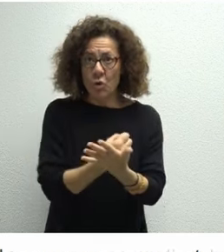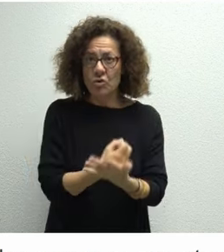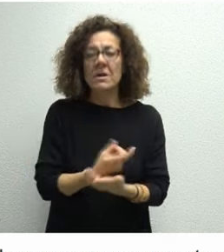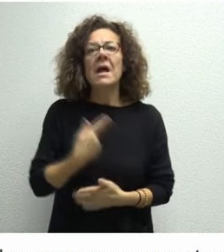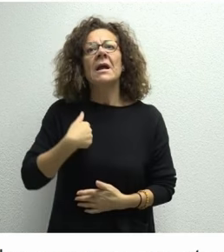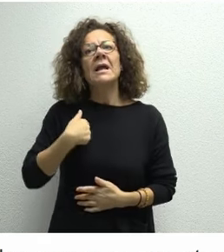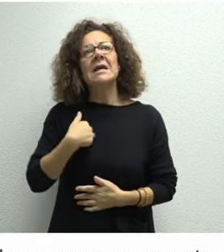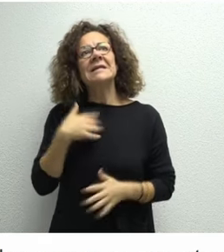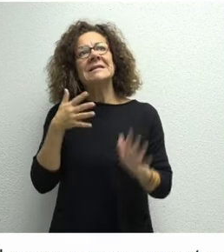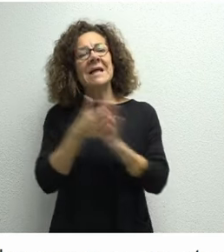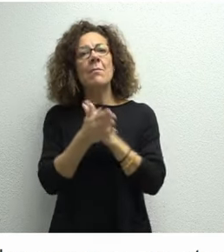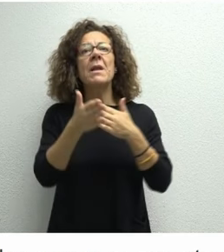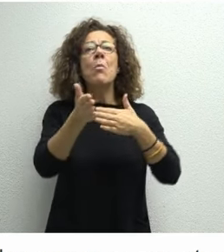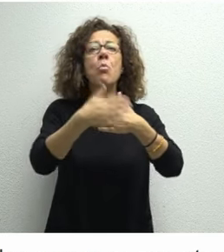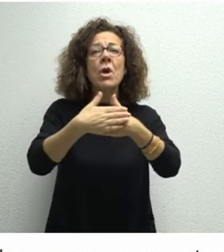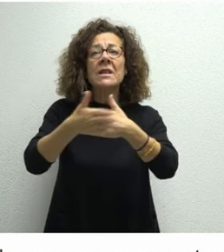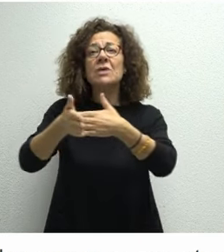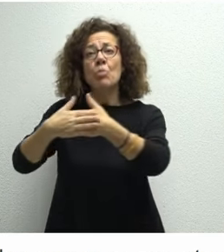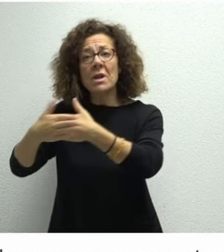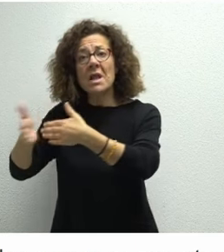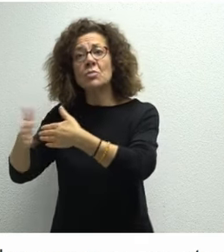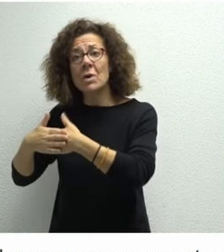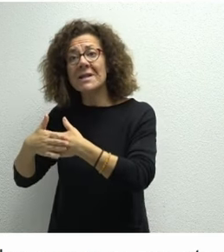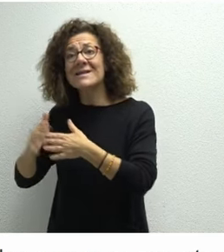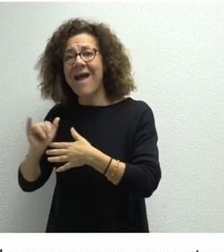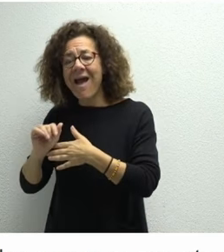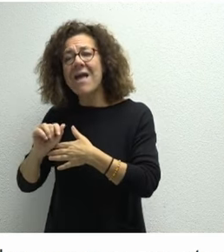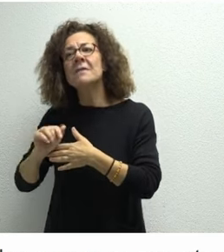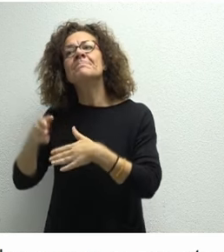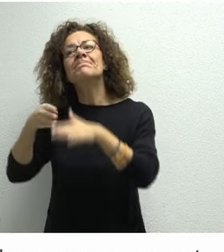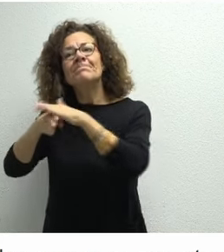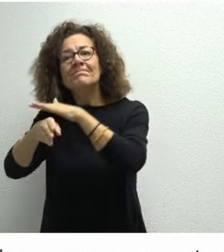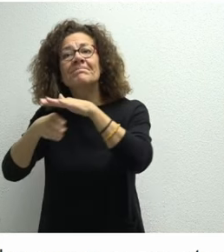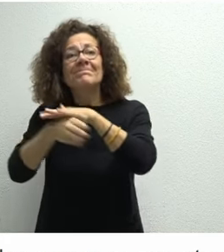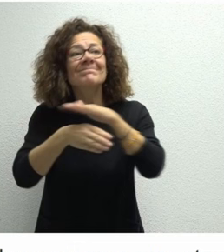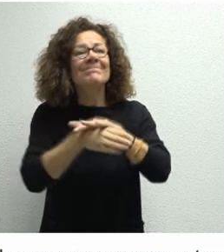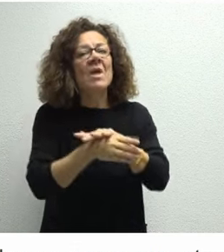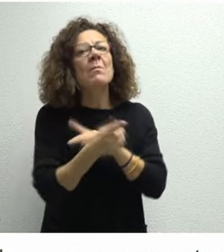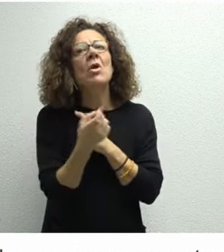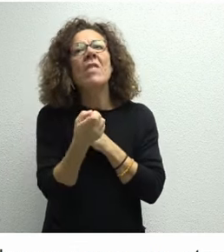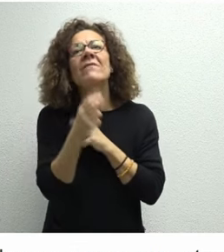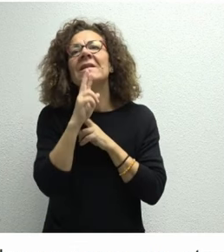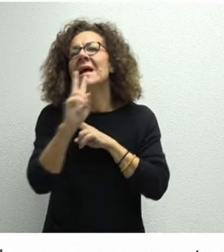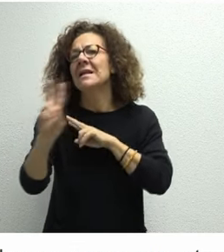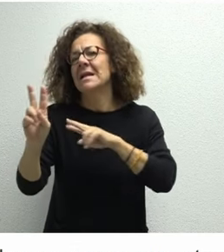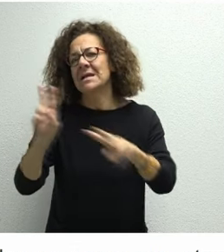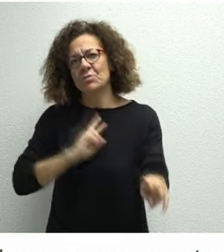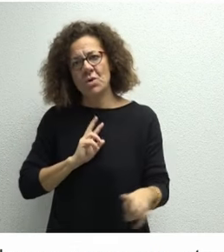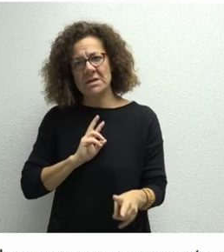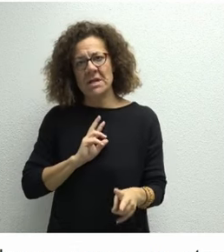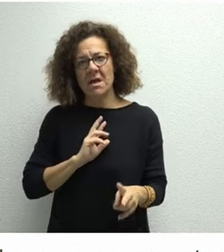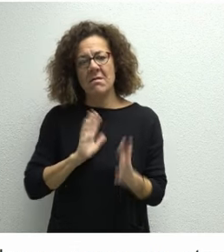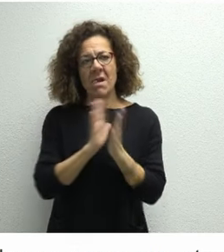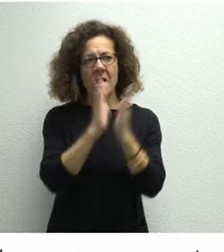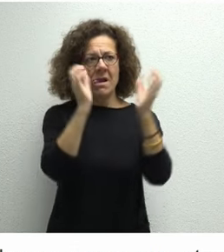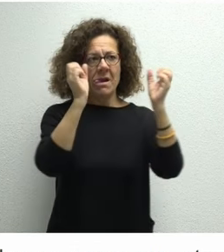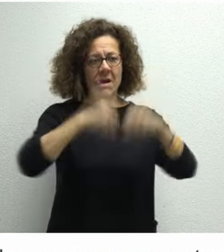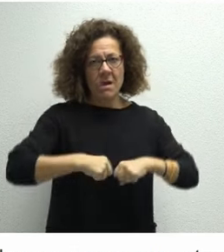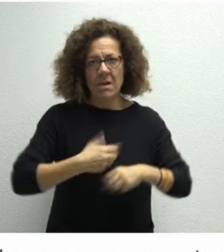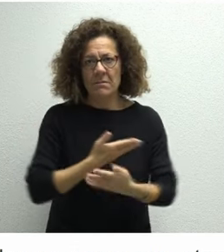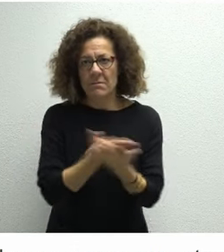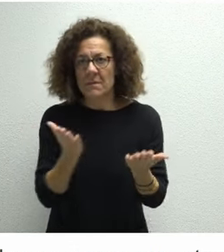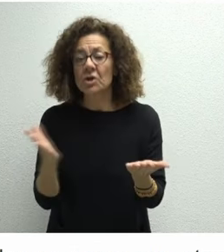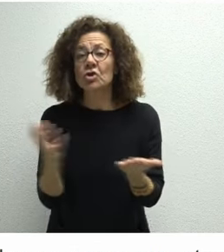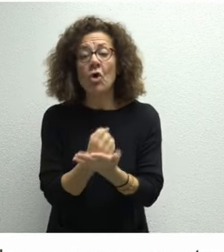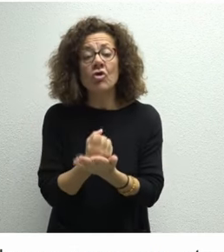siempre hay mucho muchas puertas que están a las que se puede llamar pero lo que hace falta es una respuesta convergente no por parte y que